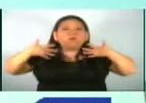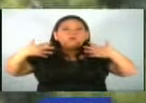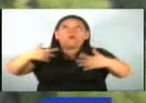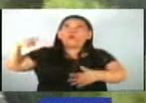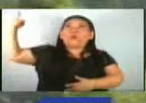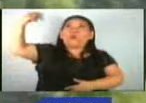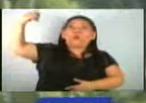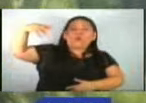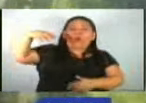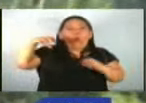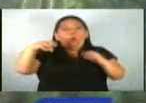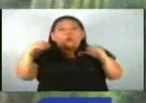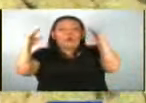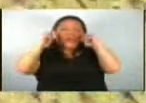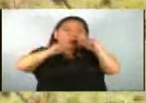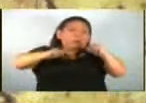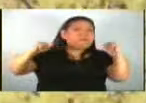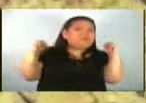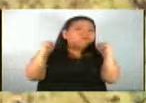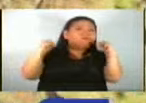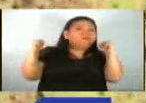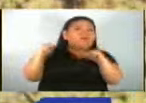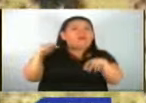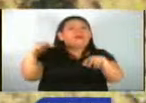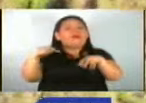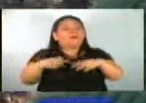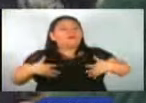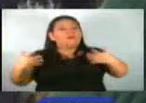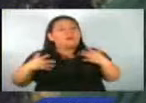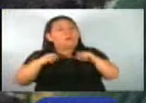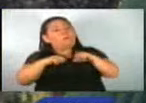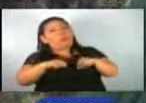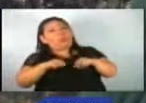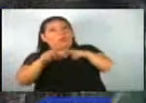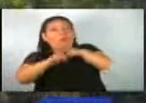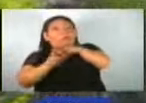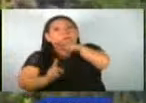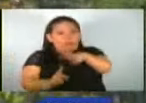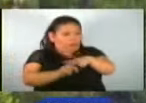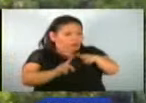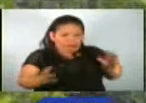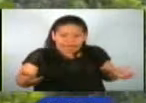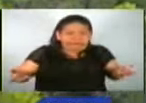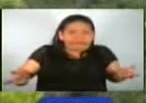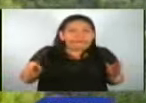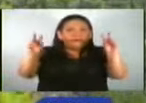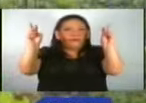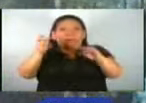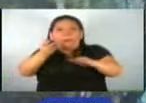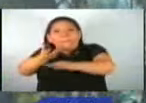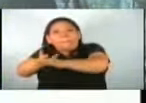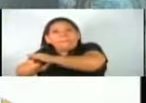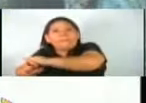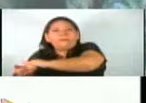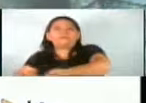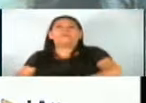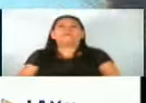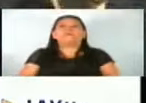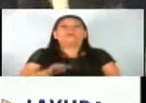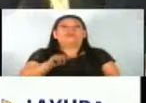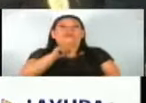el frío congelante por la noche ha provocado la muerte y desaparición de decenas de personas en contexto de movilidad humana,